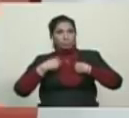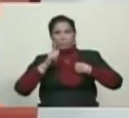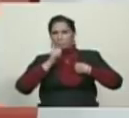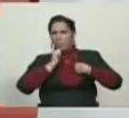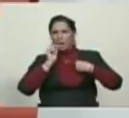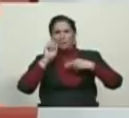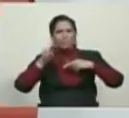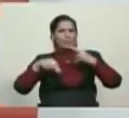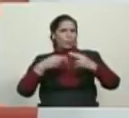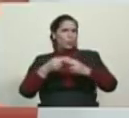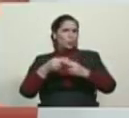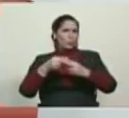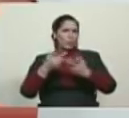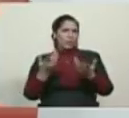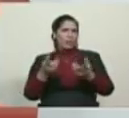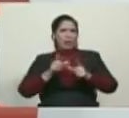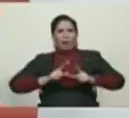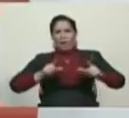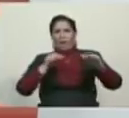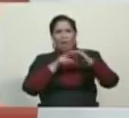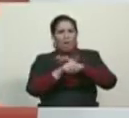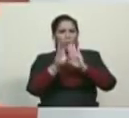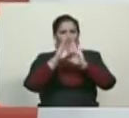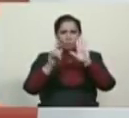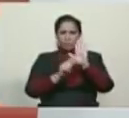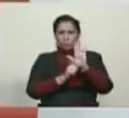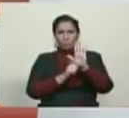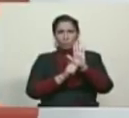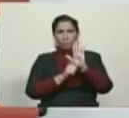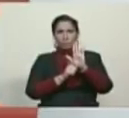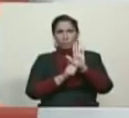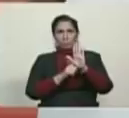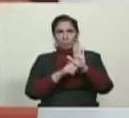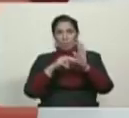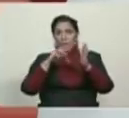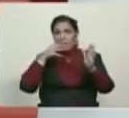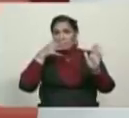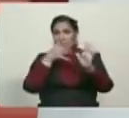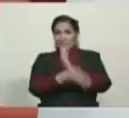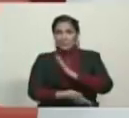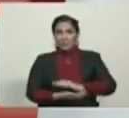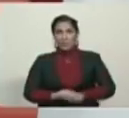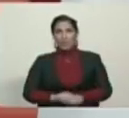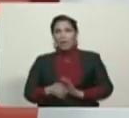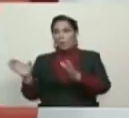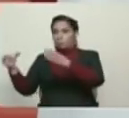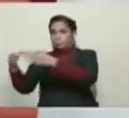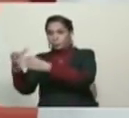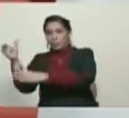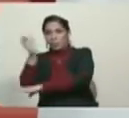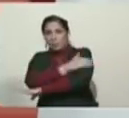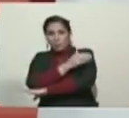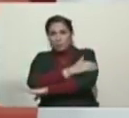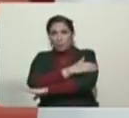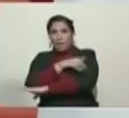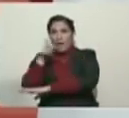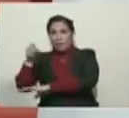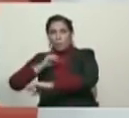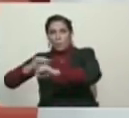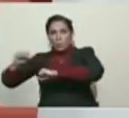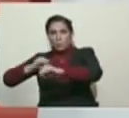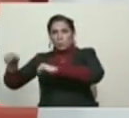lado. Lo que quiere decir que la derecha estaría actuando en contra de